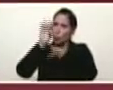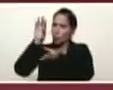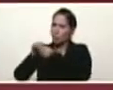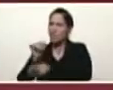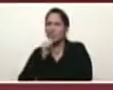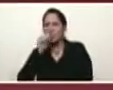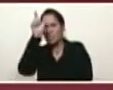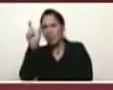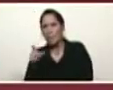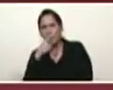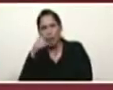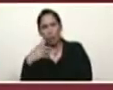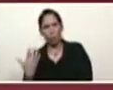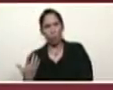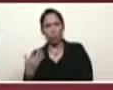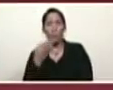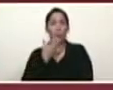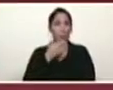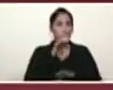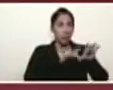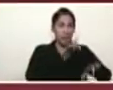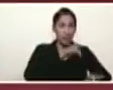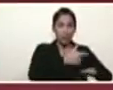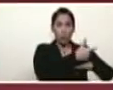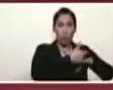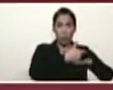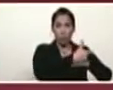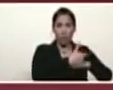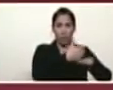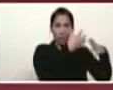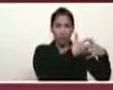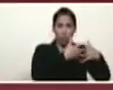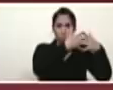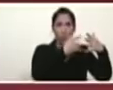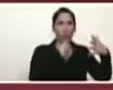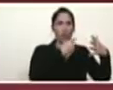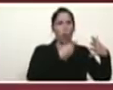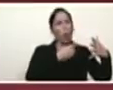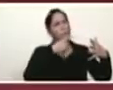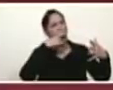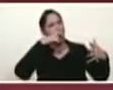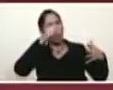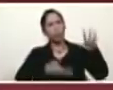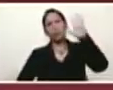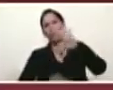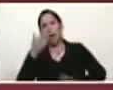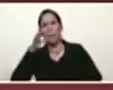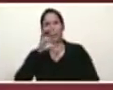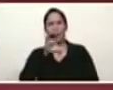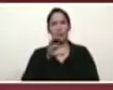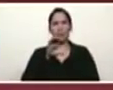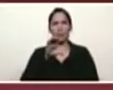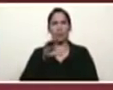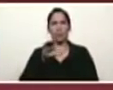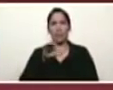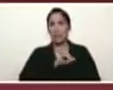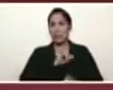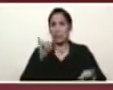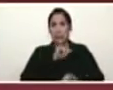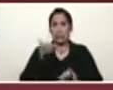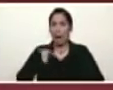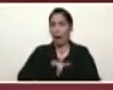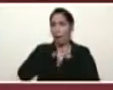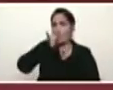Mike Pompeo dijo, Maduro se iba del país. Estaba montado en un avión ruso.